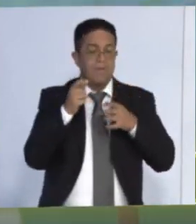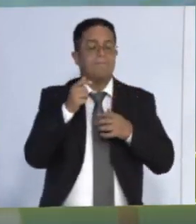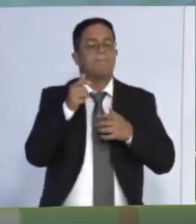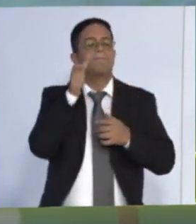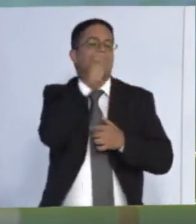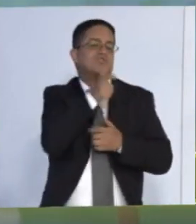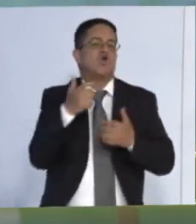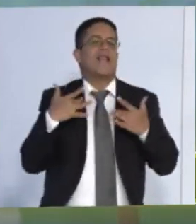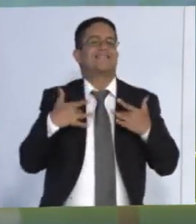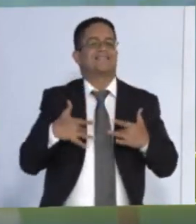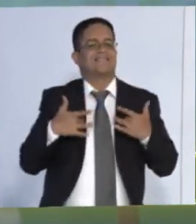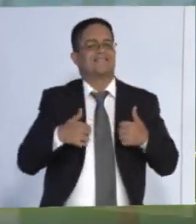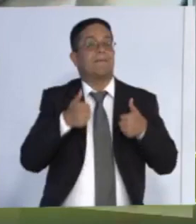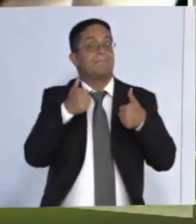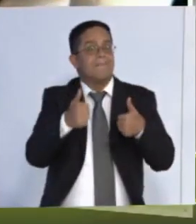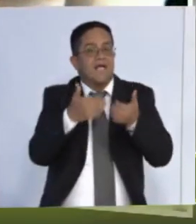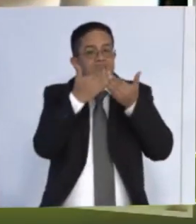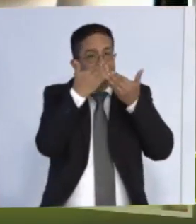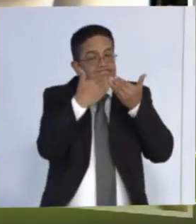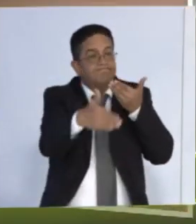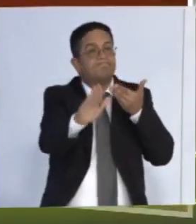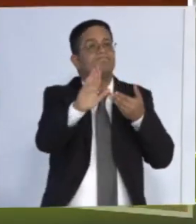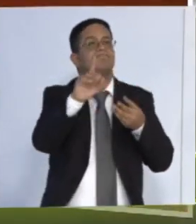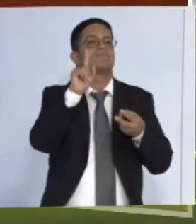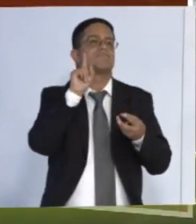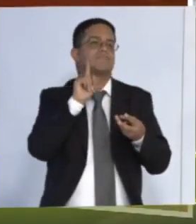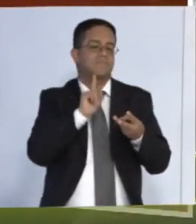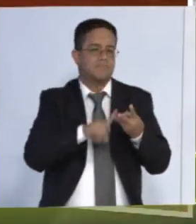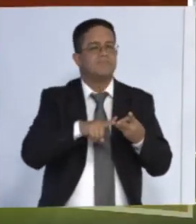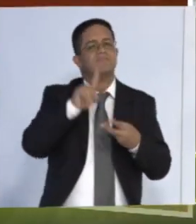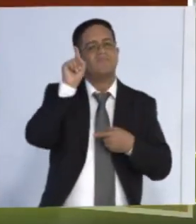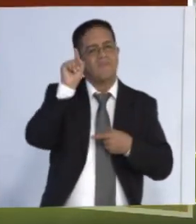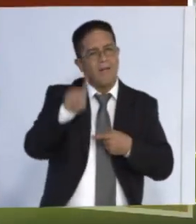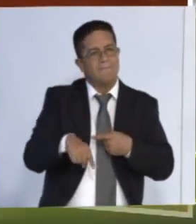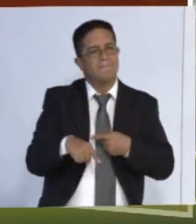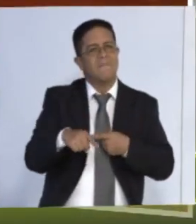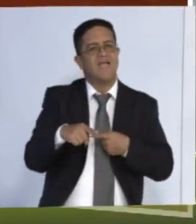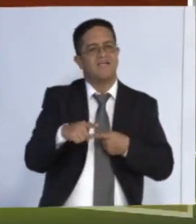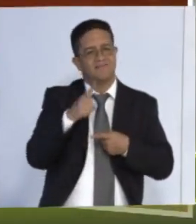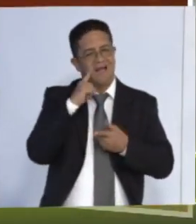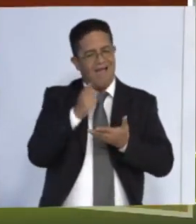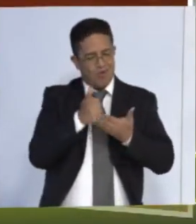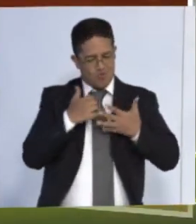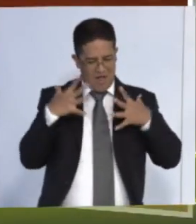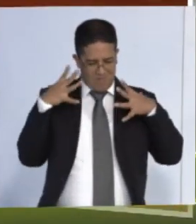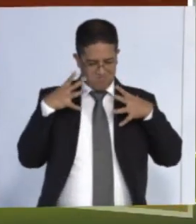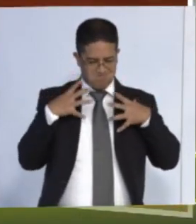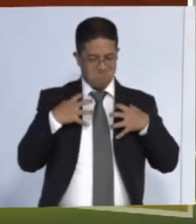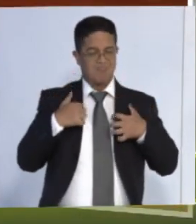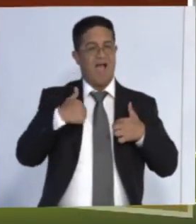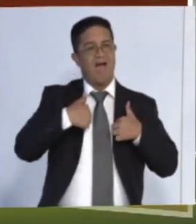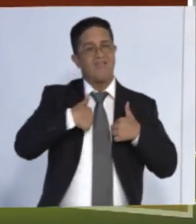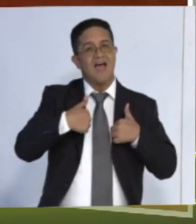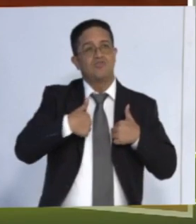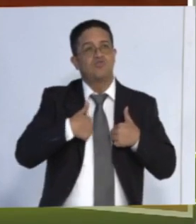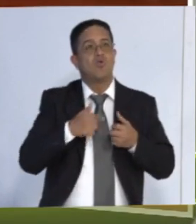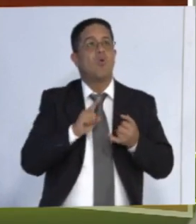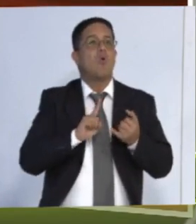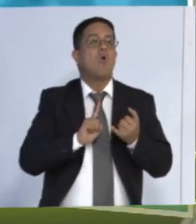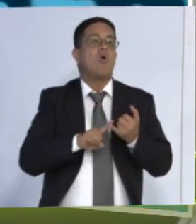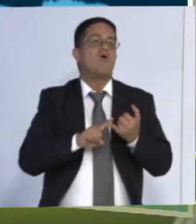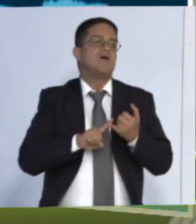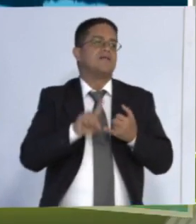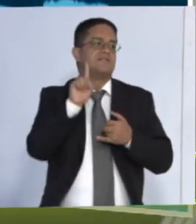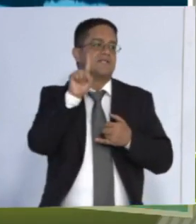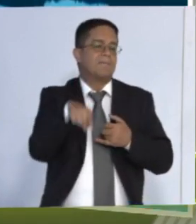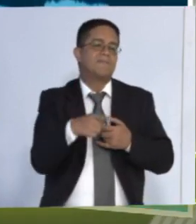largo plazo. Adicionalmente, los antileucotrienos son importantísimos porque van a bajar esa inflamación, pero a nivel pulmonar. Y, por supuesto, hay que